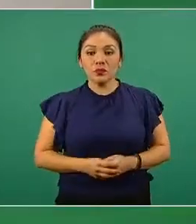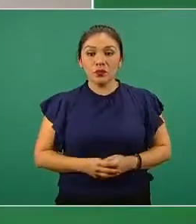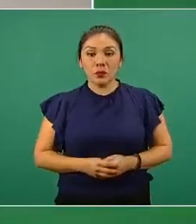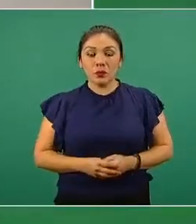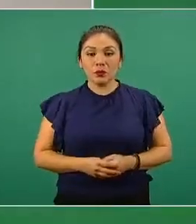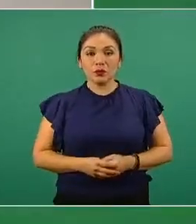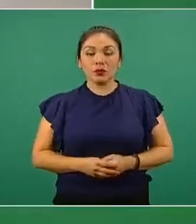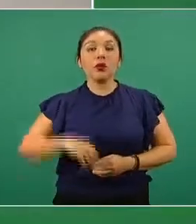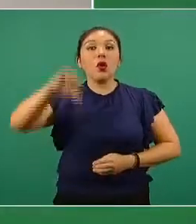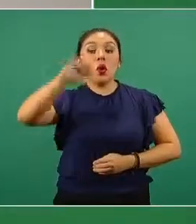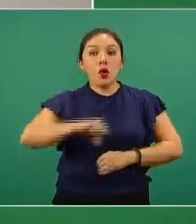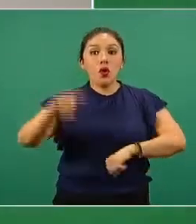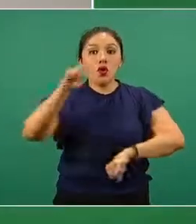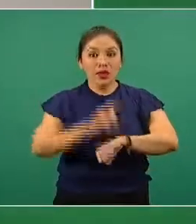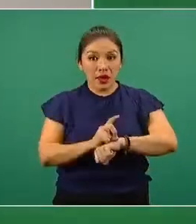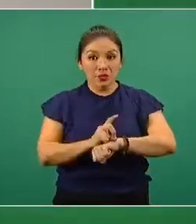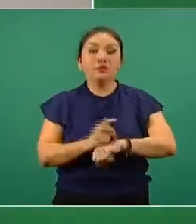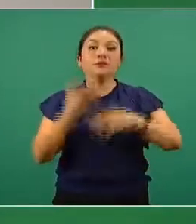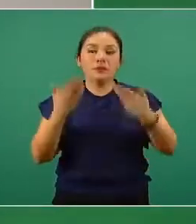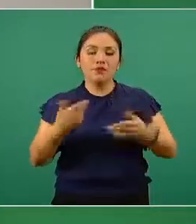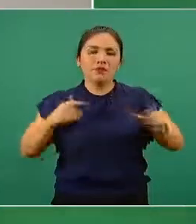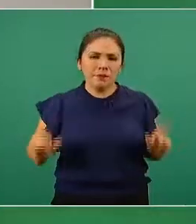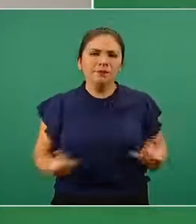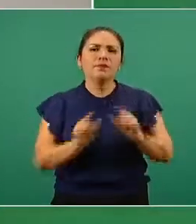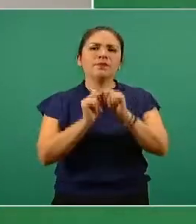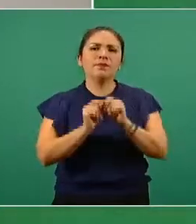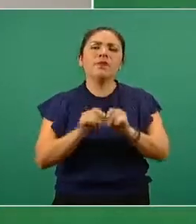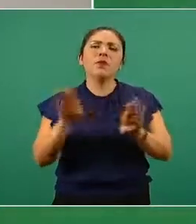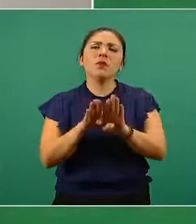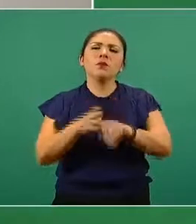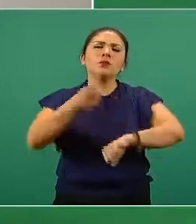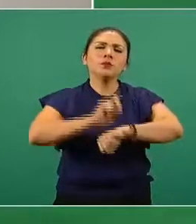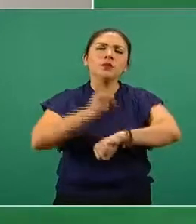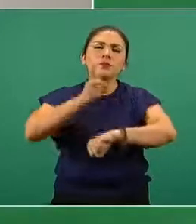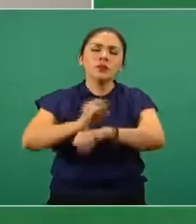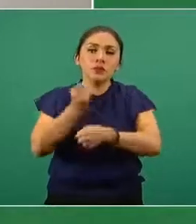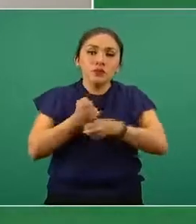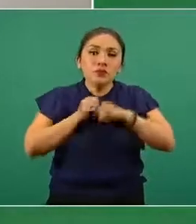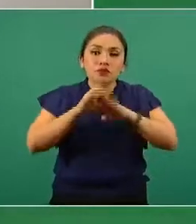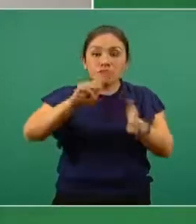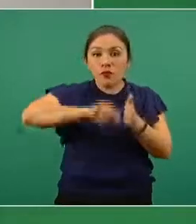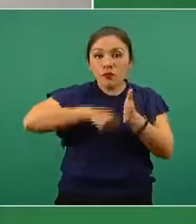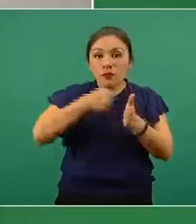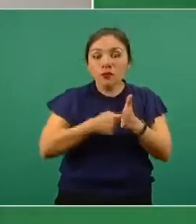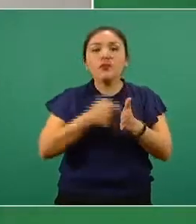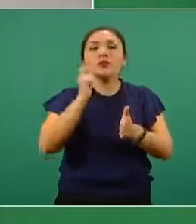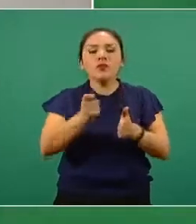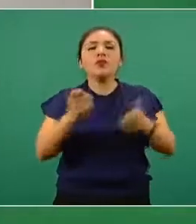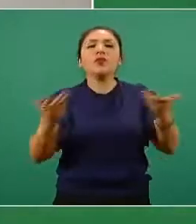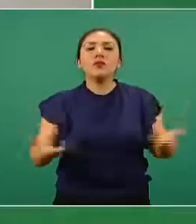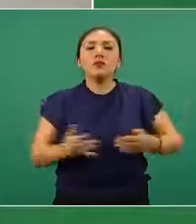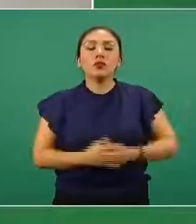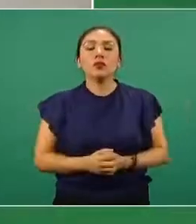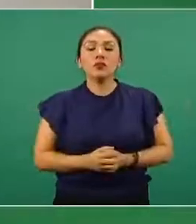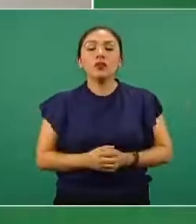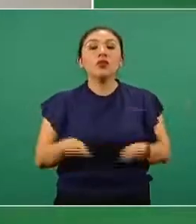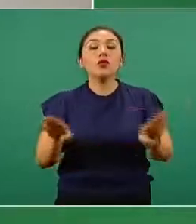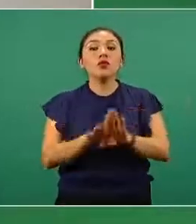a hoy a dar el reporte diario de